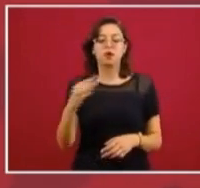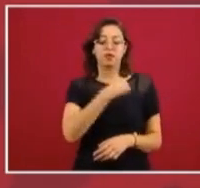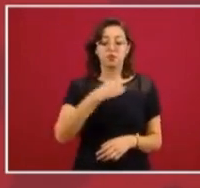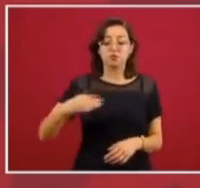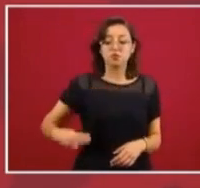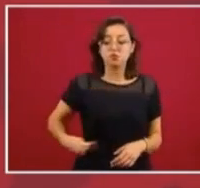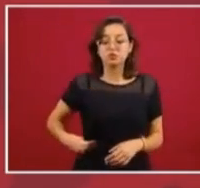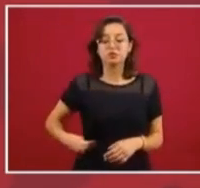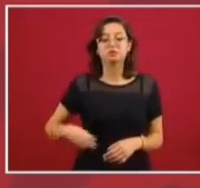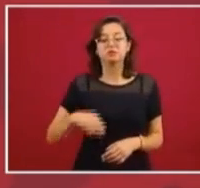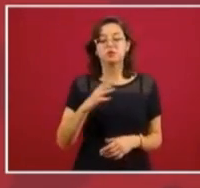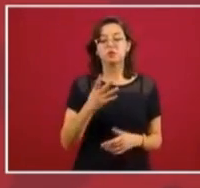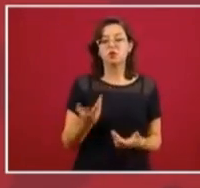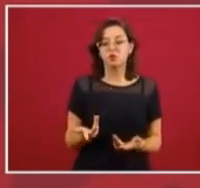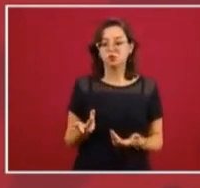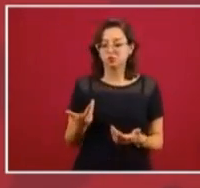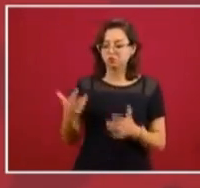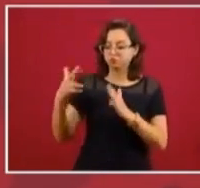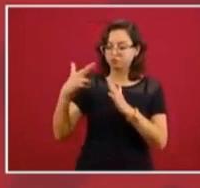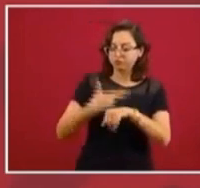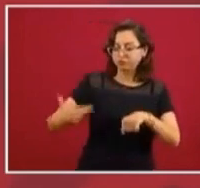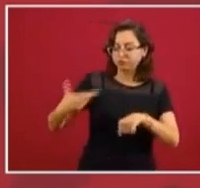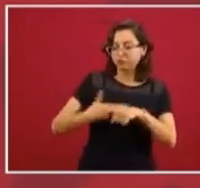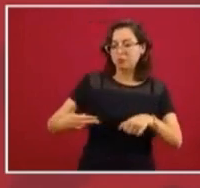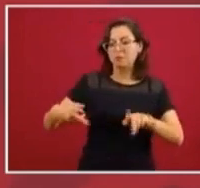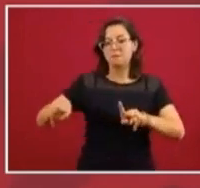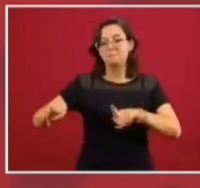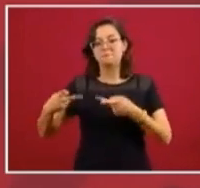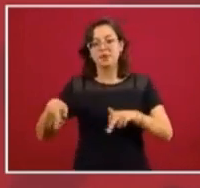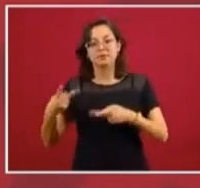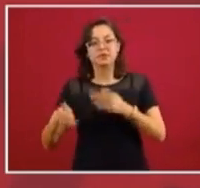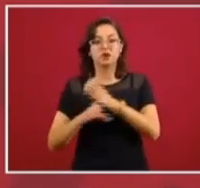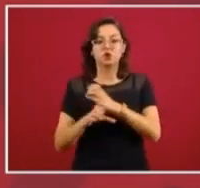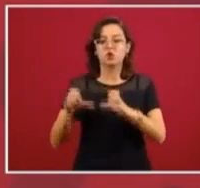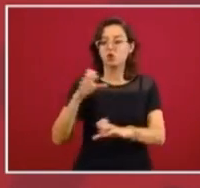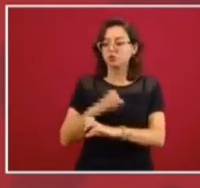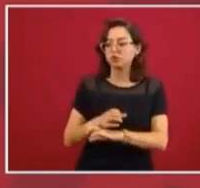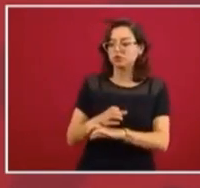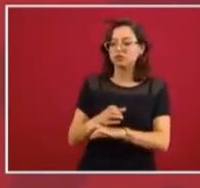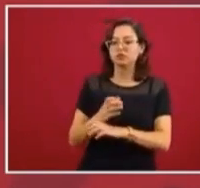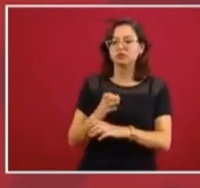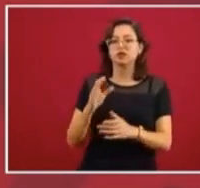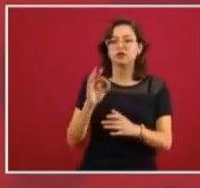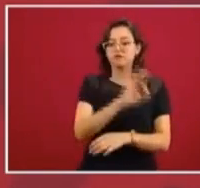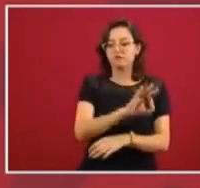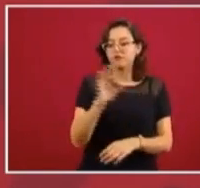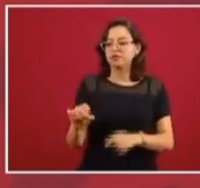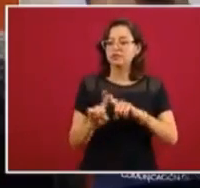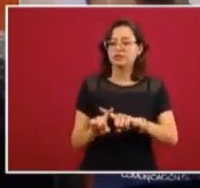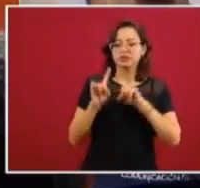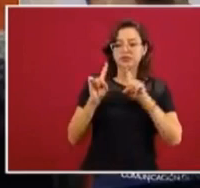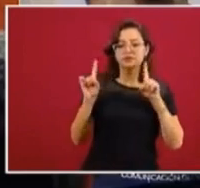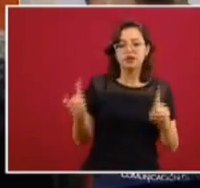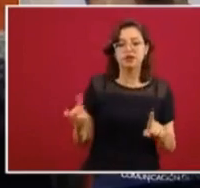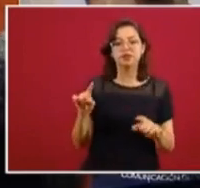distintos calendarios de comercialización de productos se puedan hacer en fechas distintas,